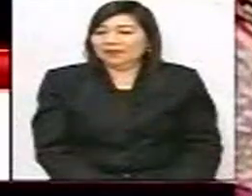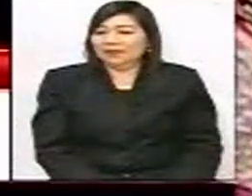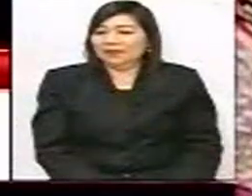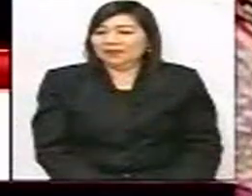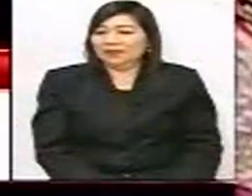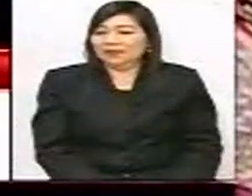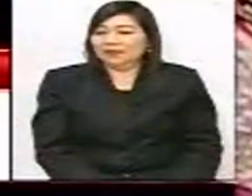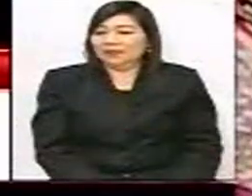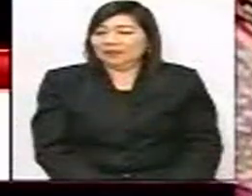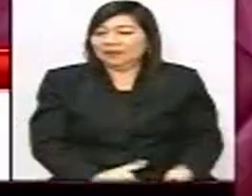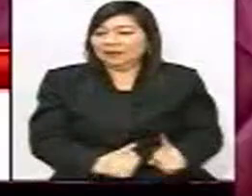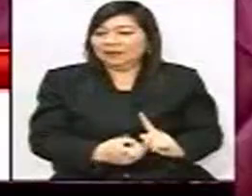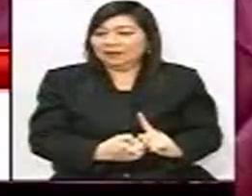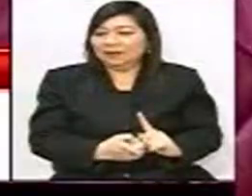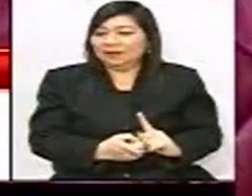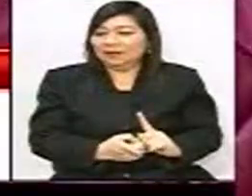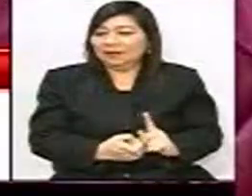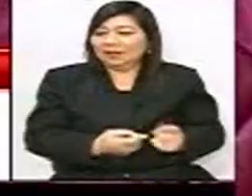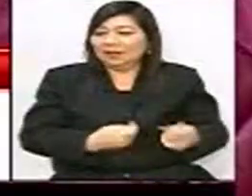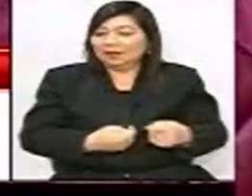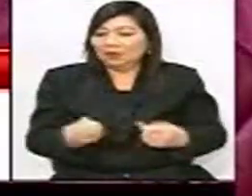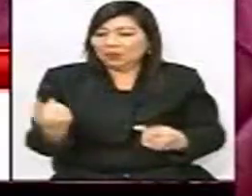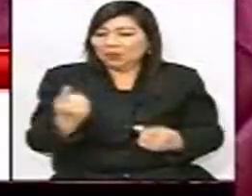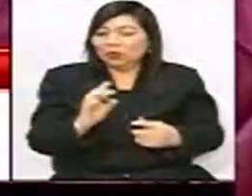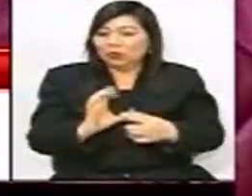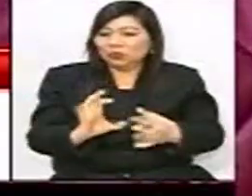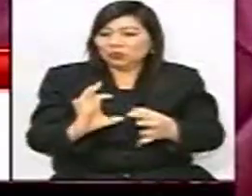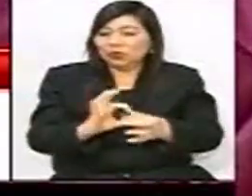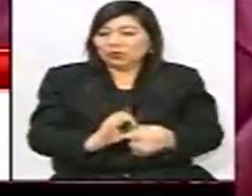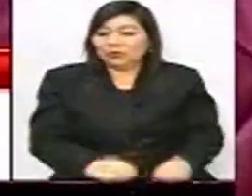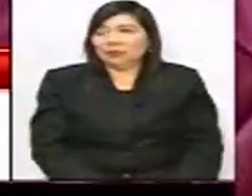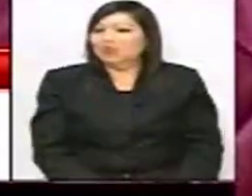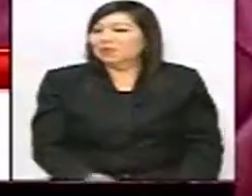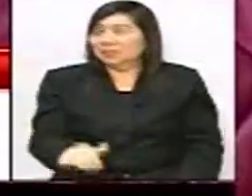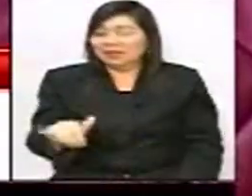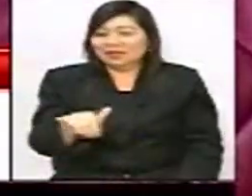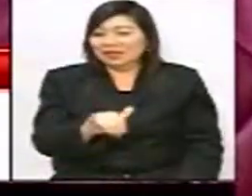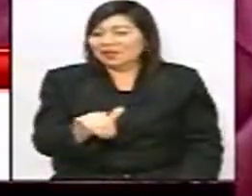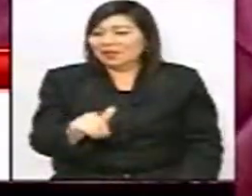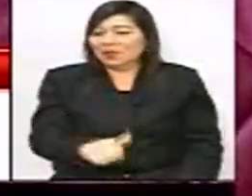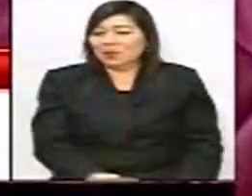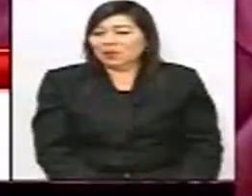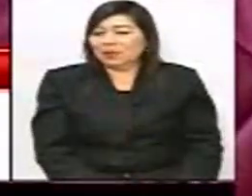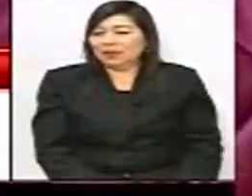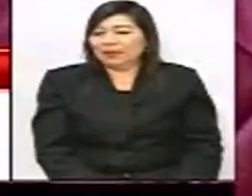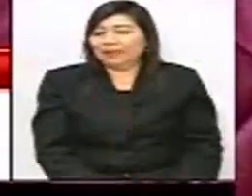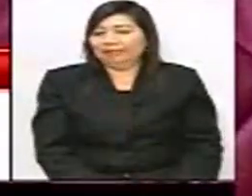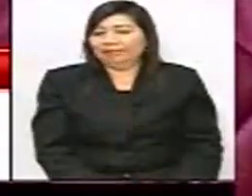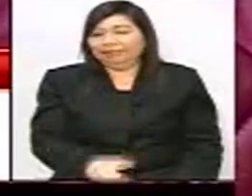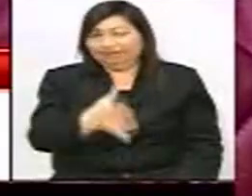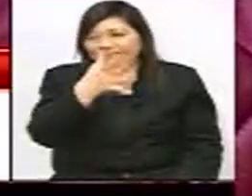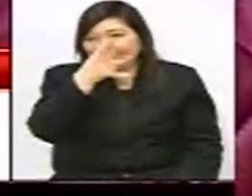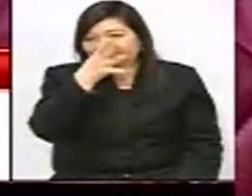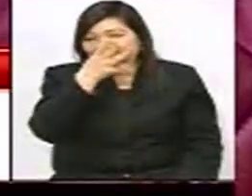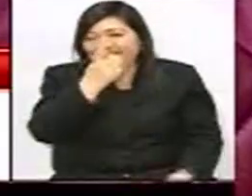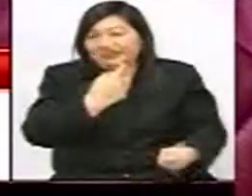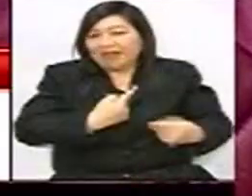cambio de socio estratégico. El cambio de socio estratégico es la venta de acciones de un socio al otro socio. Eso es lo mismo, pues. O sea, que no nos tome el pelo, por favor. Había